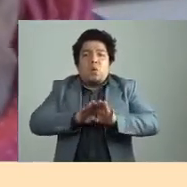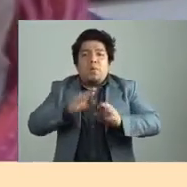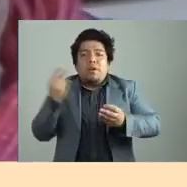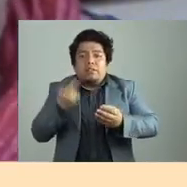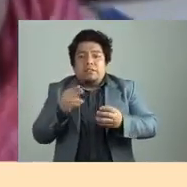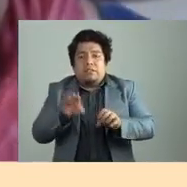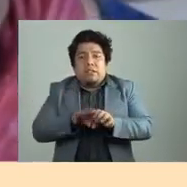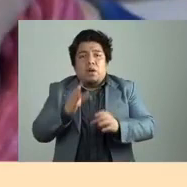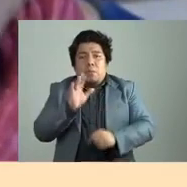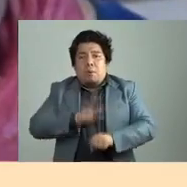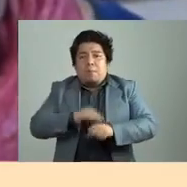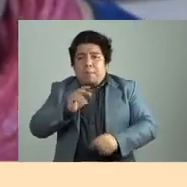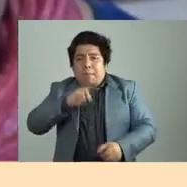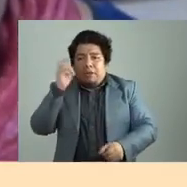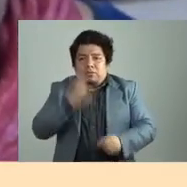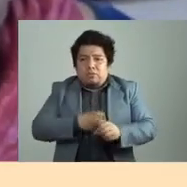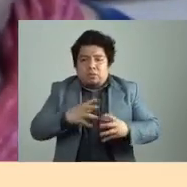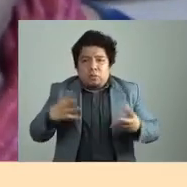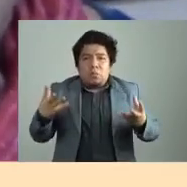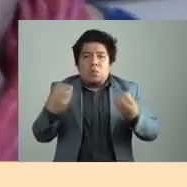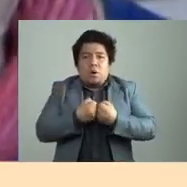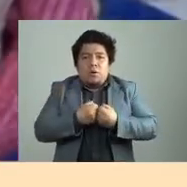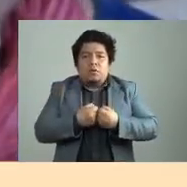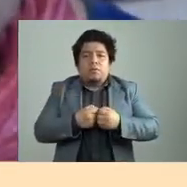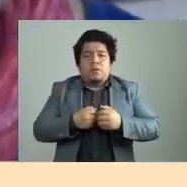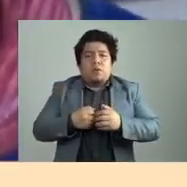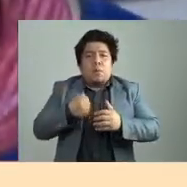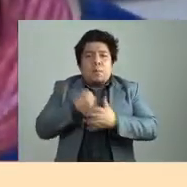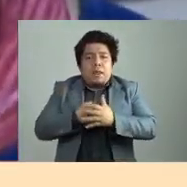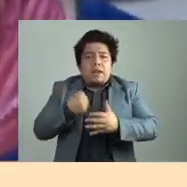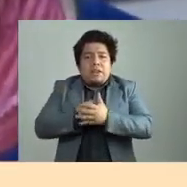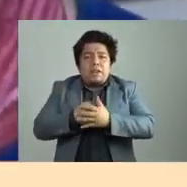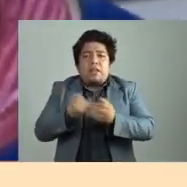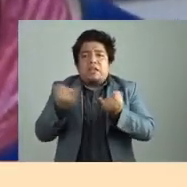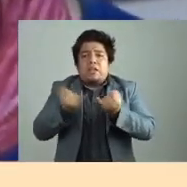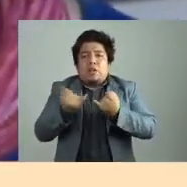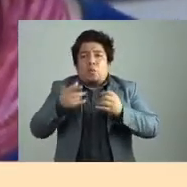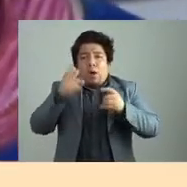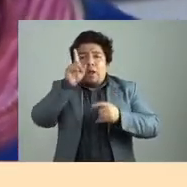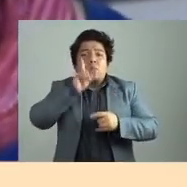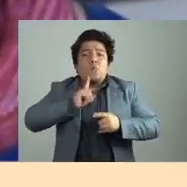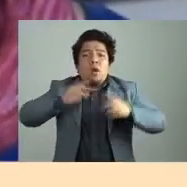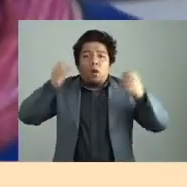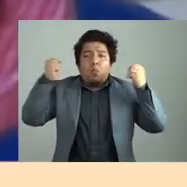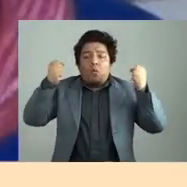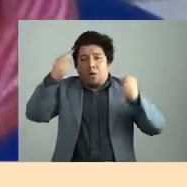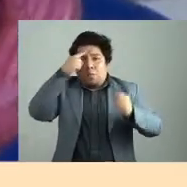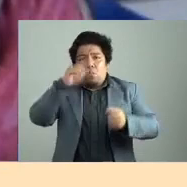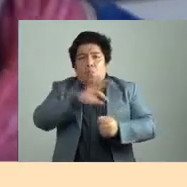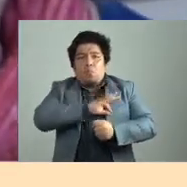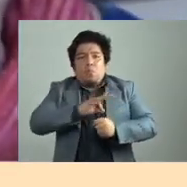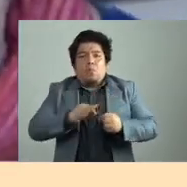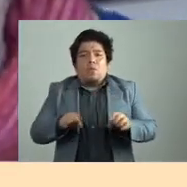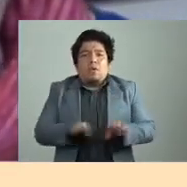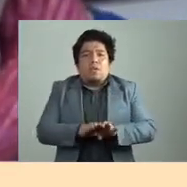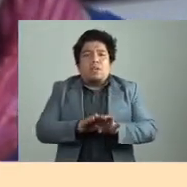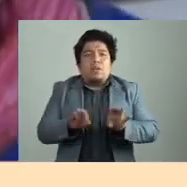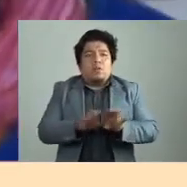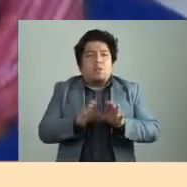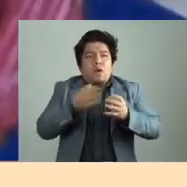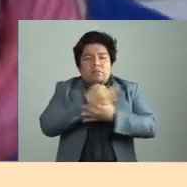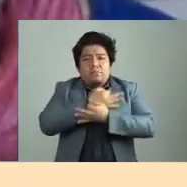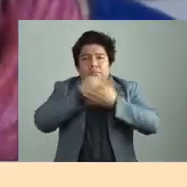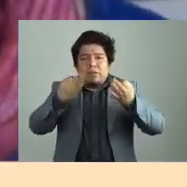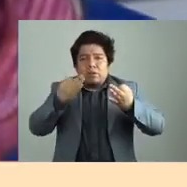yo creo que esto es el aporte que el feminismo puede dar el discurso del común